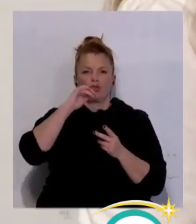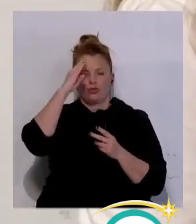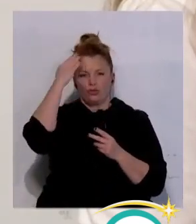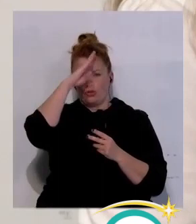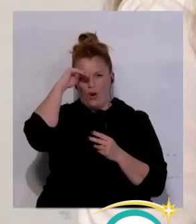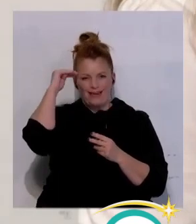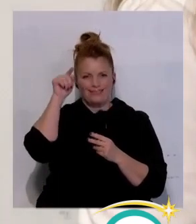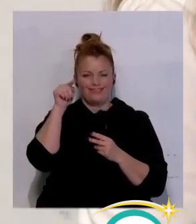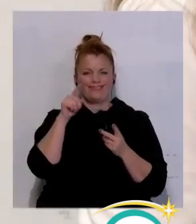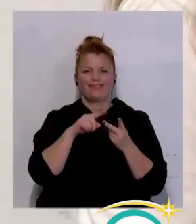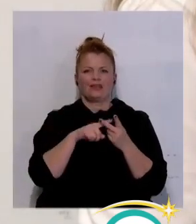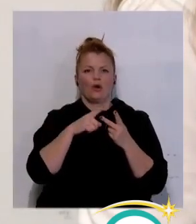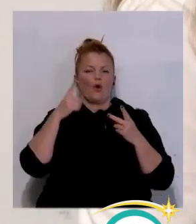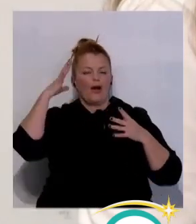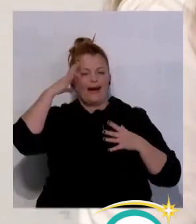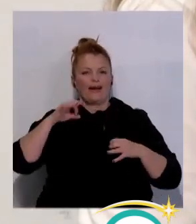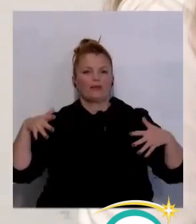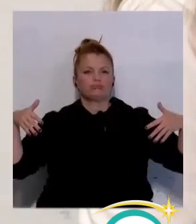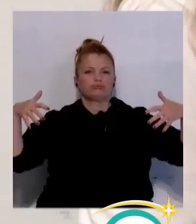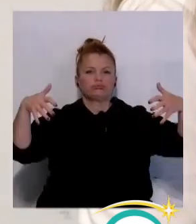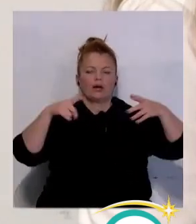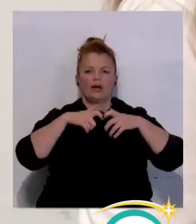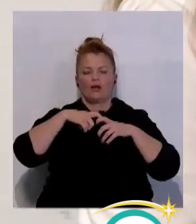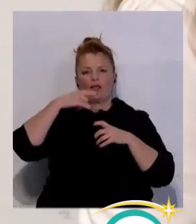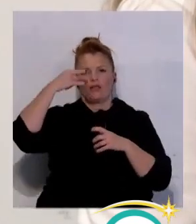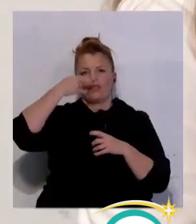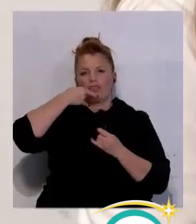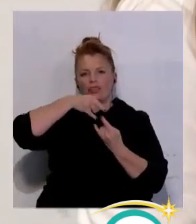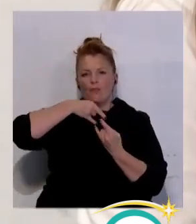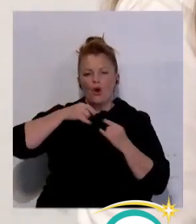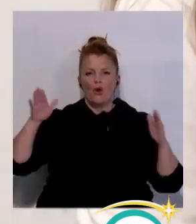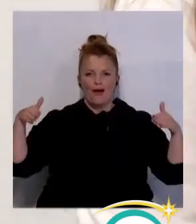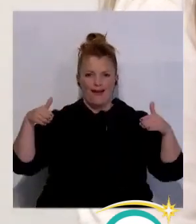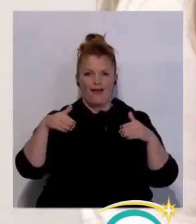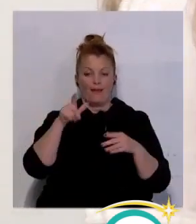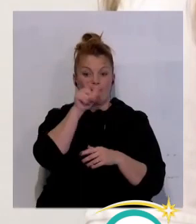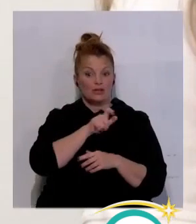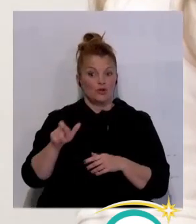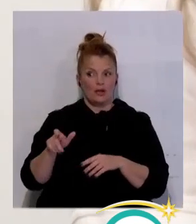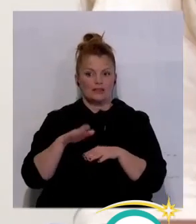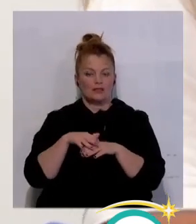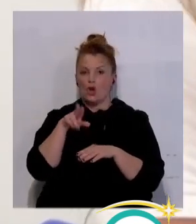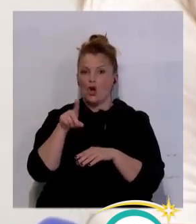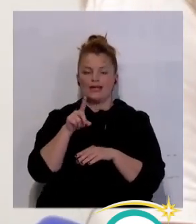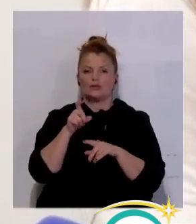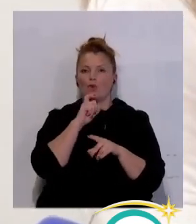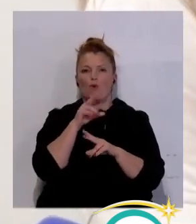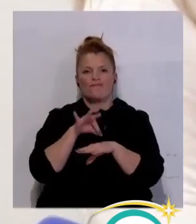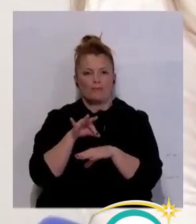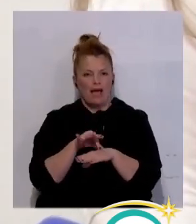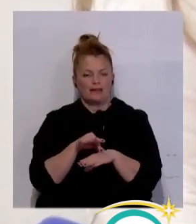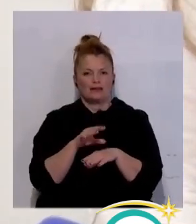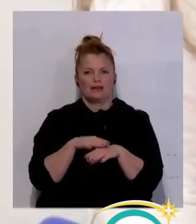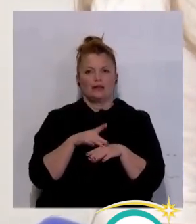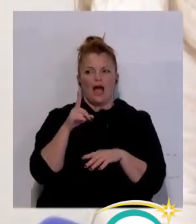como a quienes creen en ángeles y demonios o en dioses varios. A estas personas no las clasificamos como enfermas, fundamentalmente